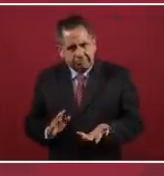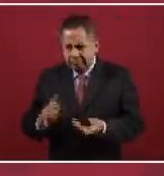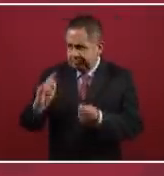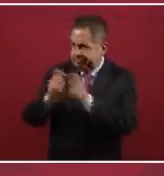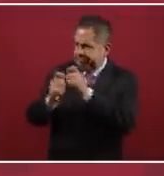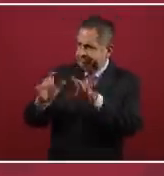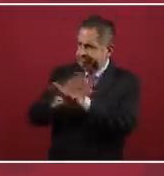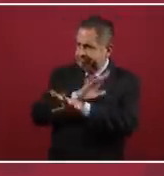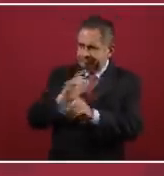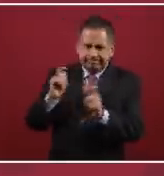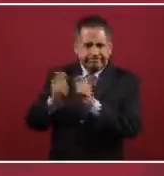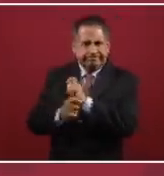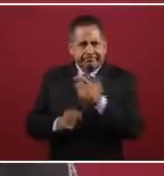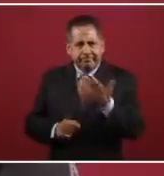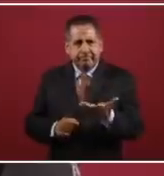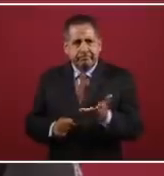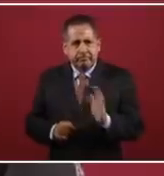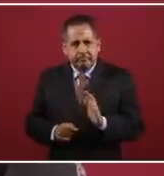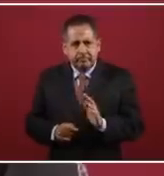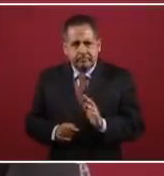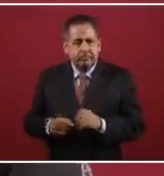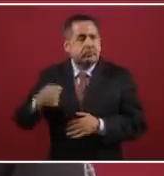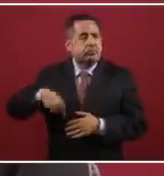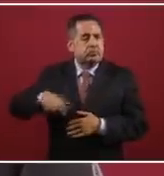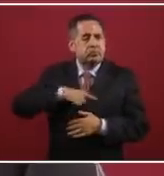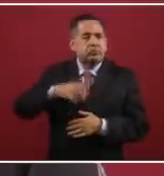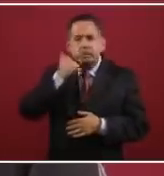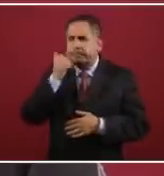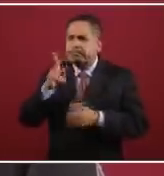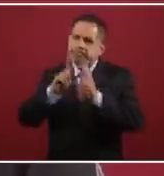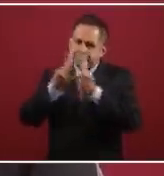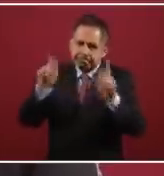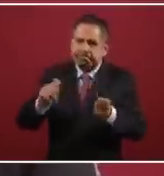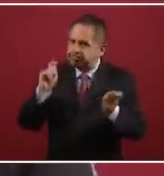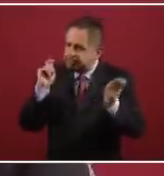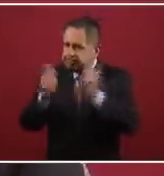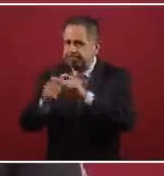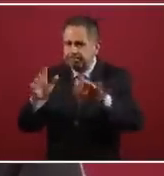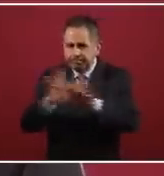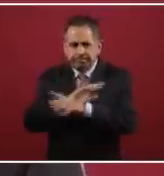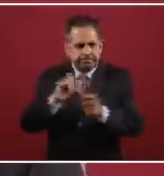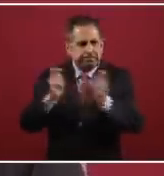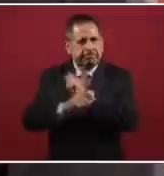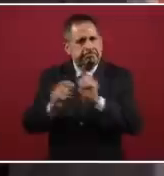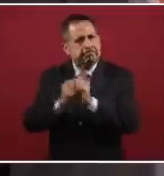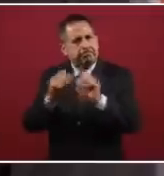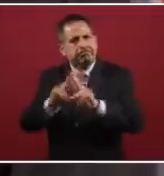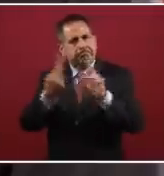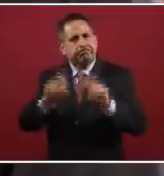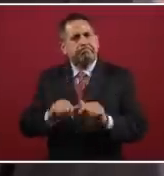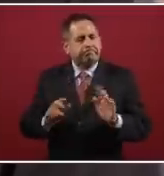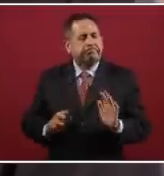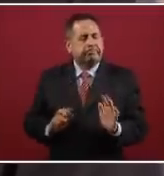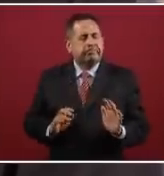transformar. Nosotros optamos por la vía pacífica para transformar.